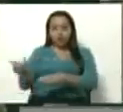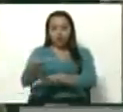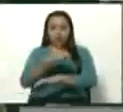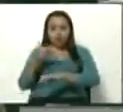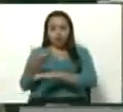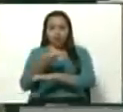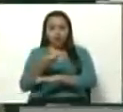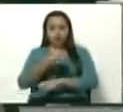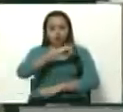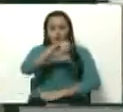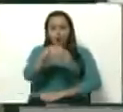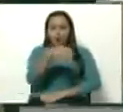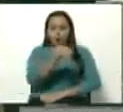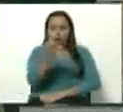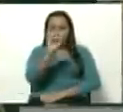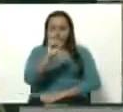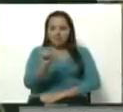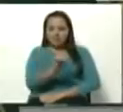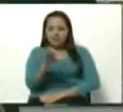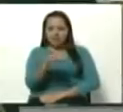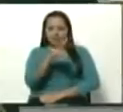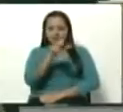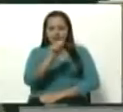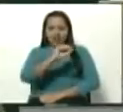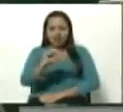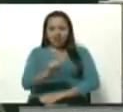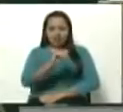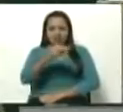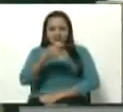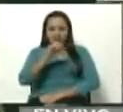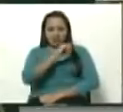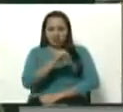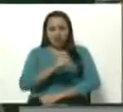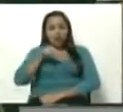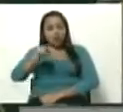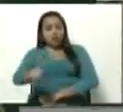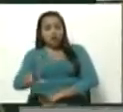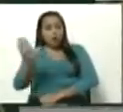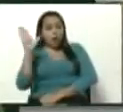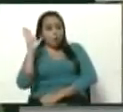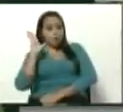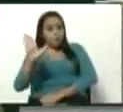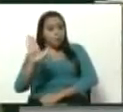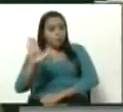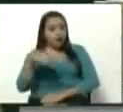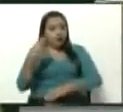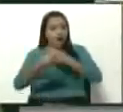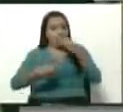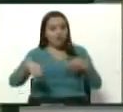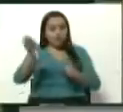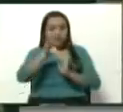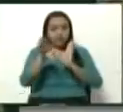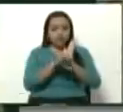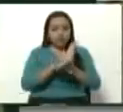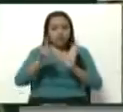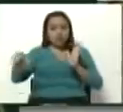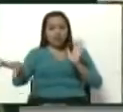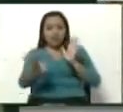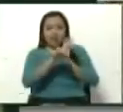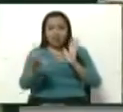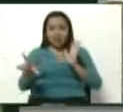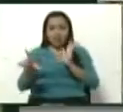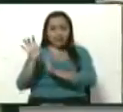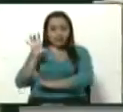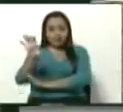Manuel Vázquez Aranguren. ¿Jura usted cumplir y hacer cumplir la Constitución y las leyes de la